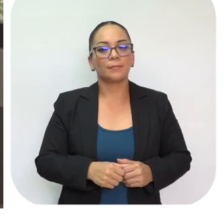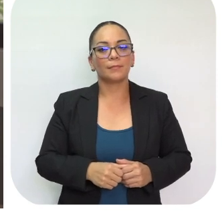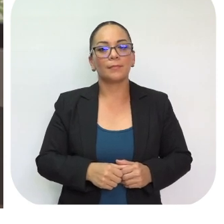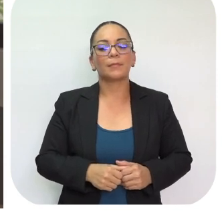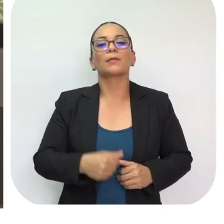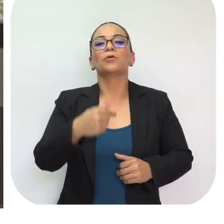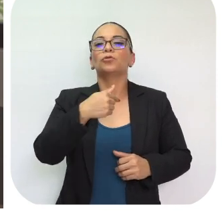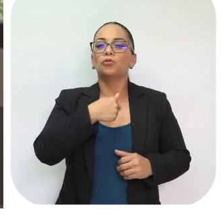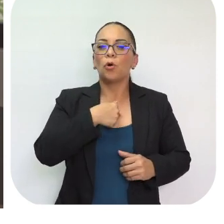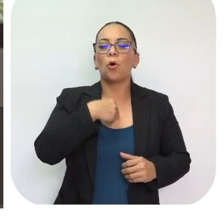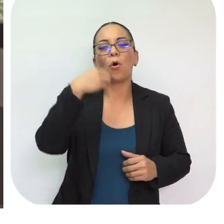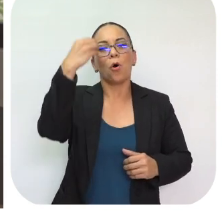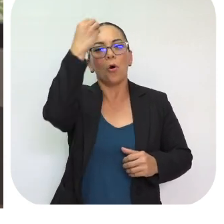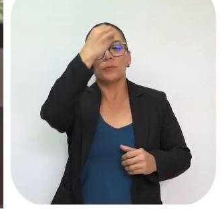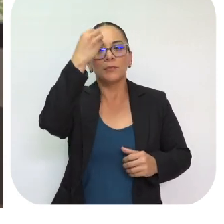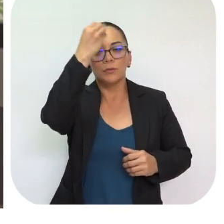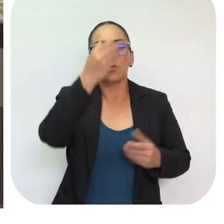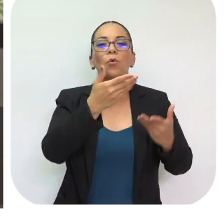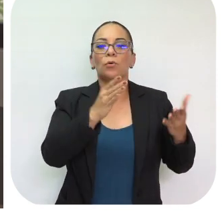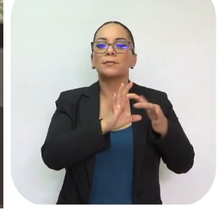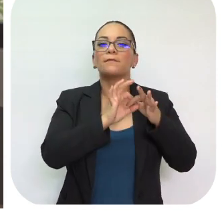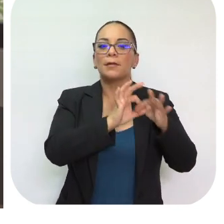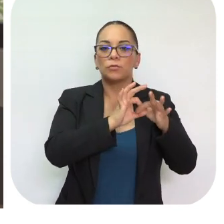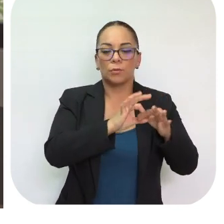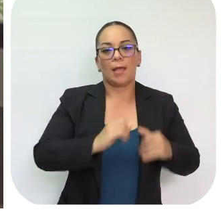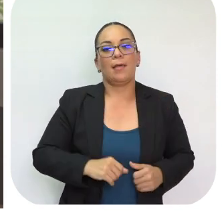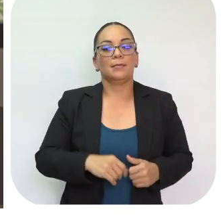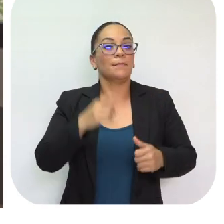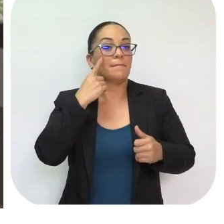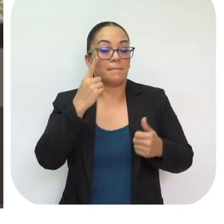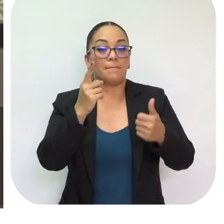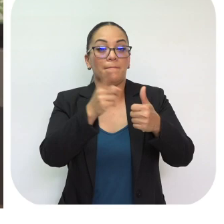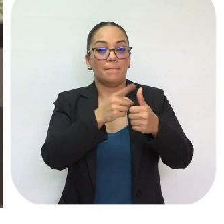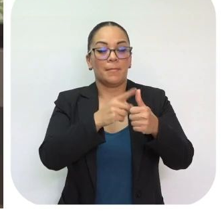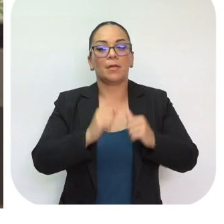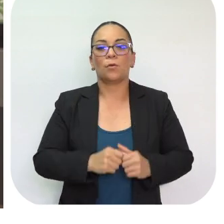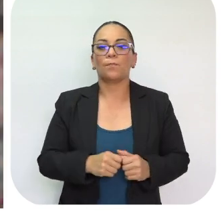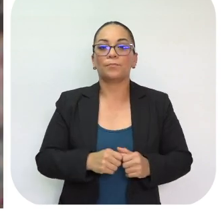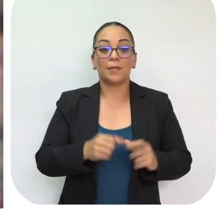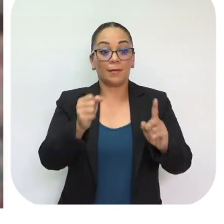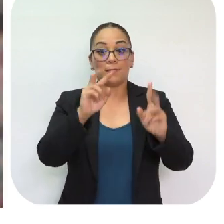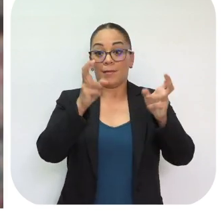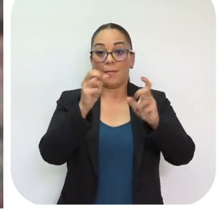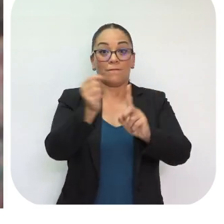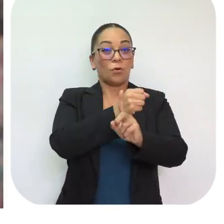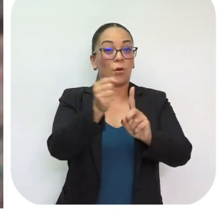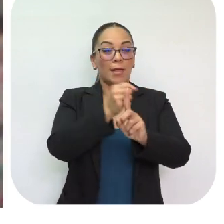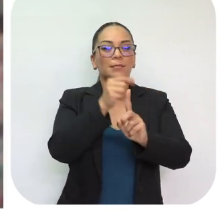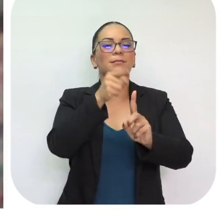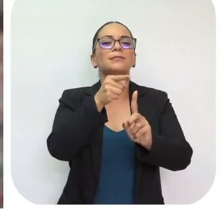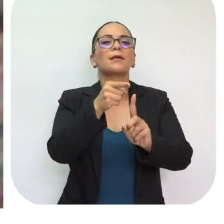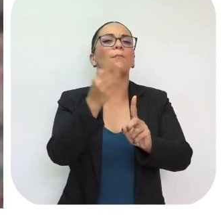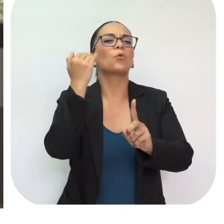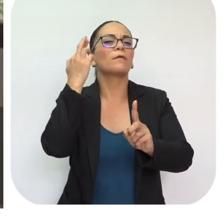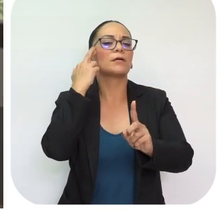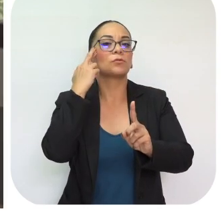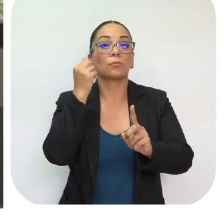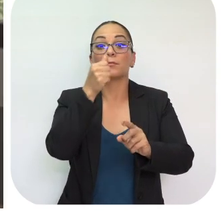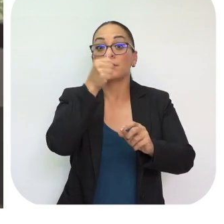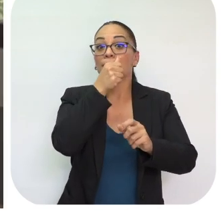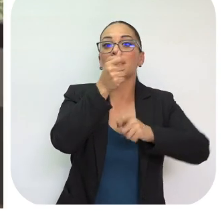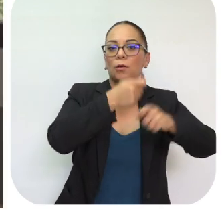con cosas que están relacionadas. Una es, esa violencia es producto del